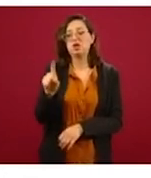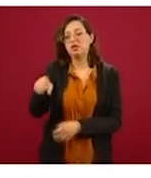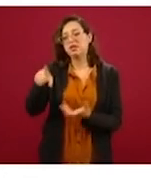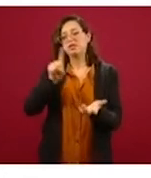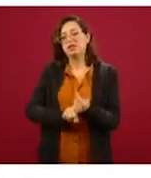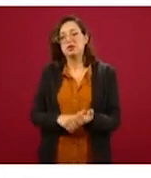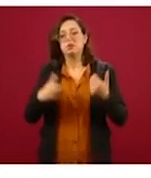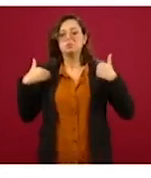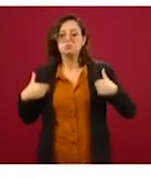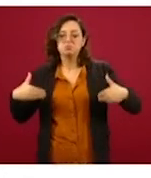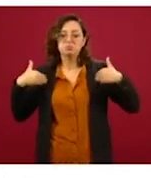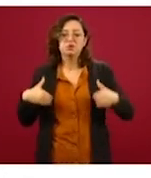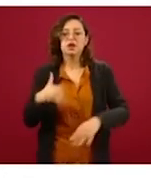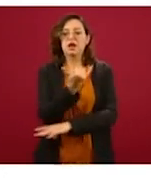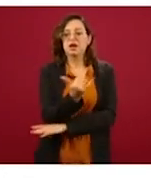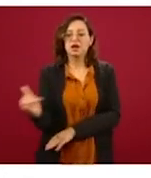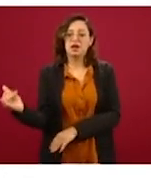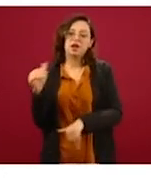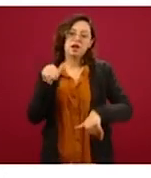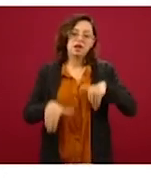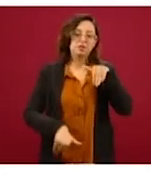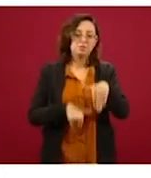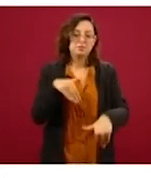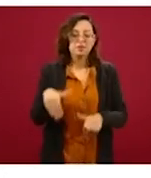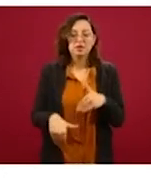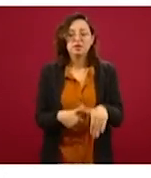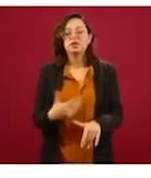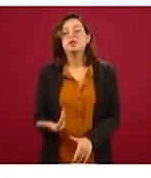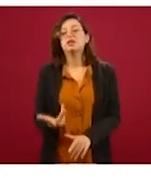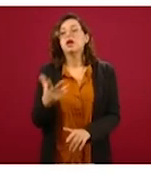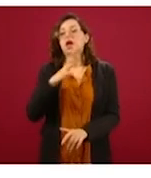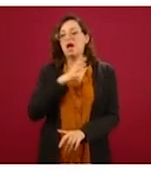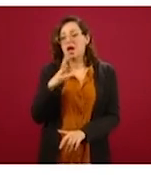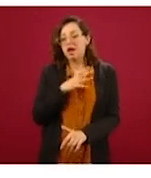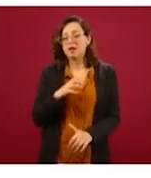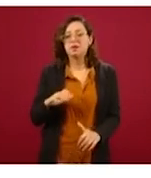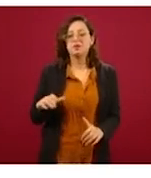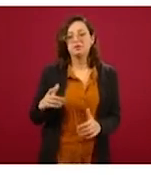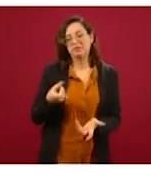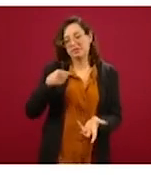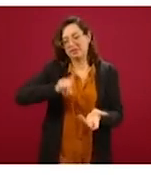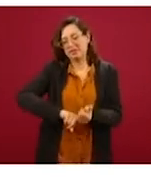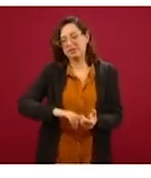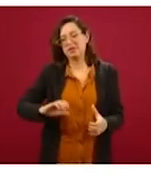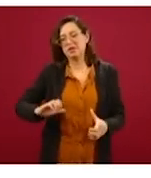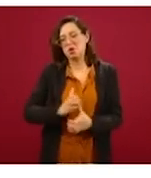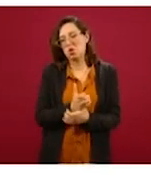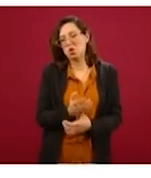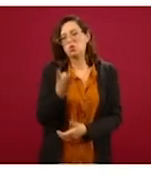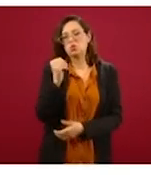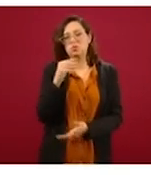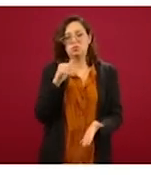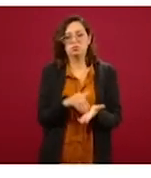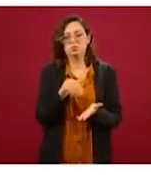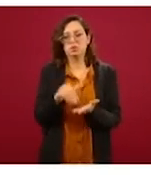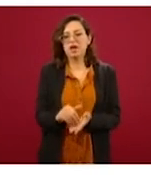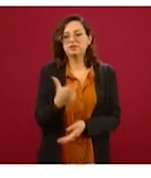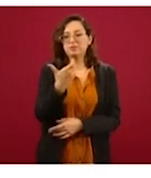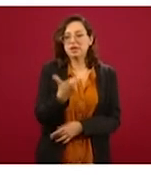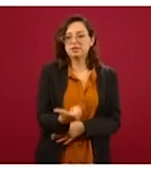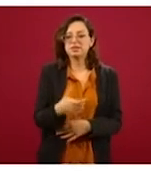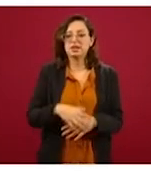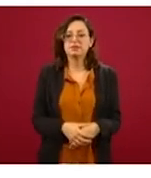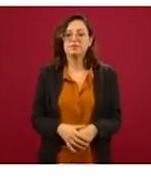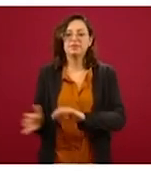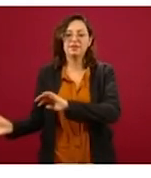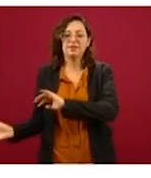áreas recreativas, un amplio jardín, tiene alberca, tiene una cava en el sótano y anda alrededor de 9,000,000 pesos. También tenemos otras